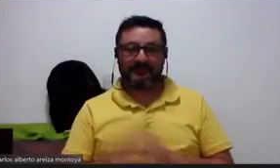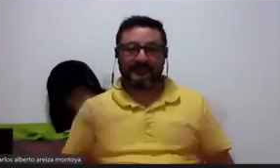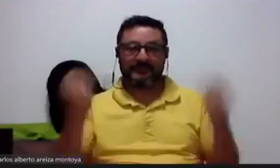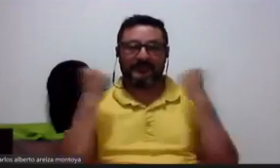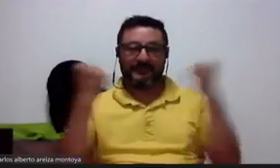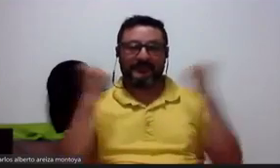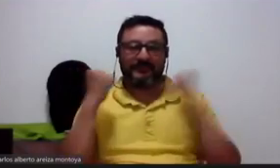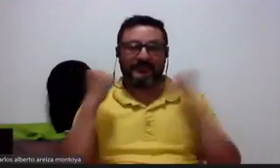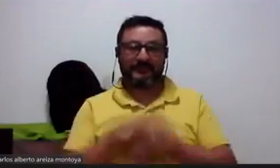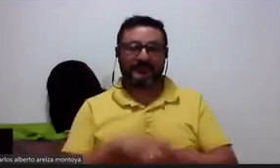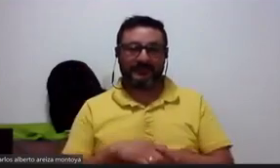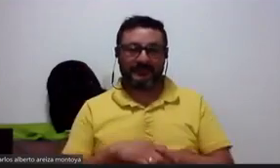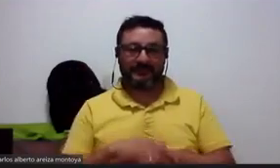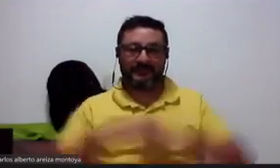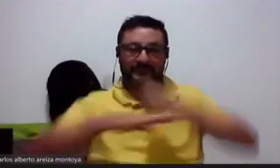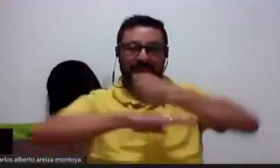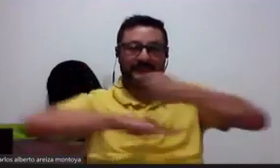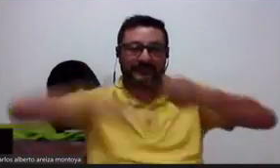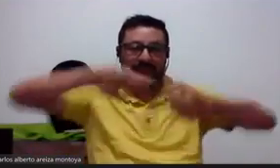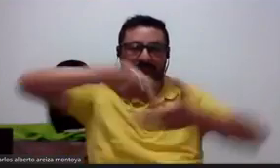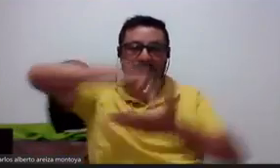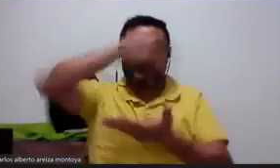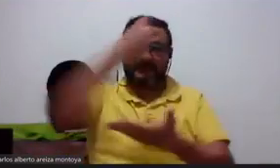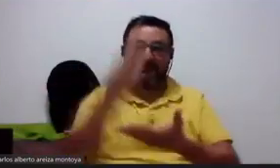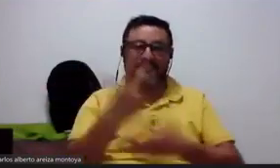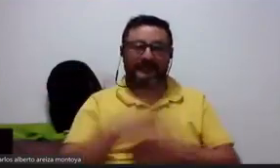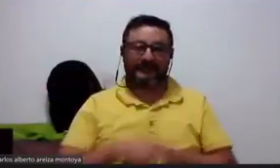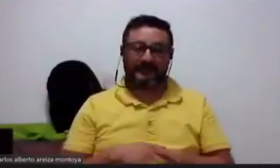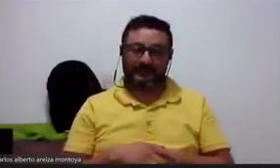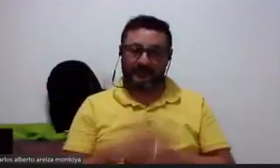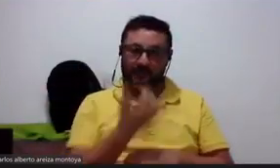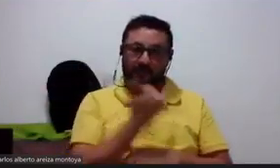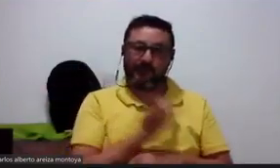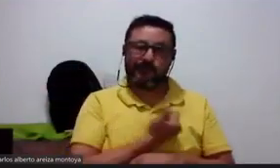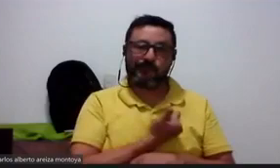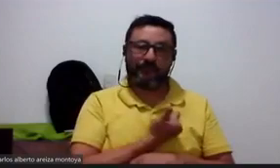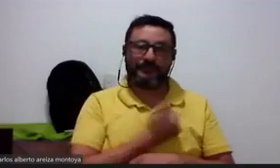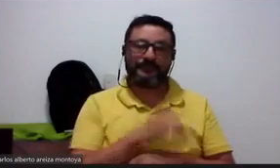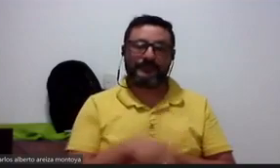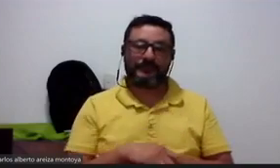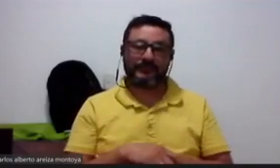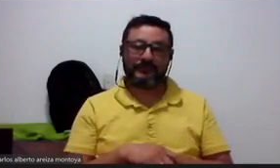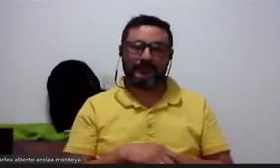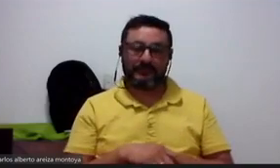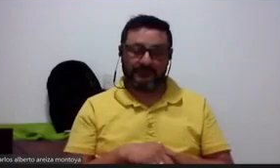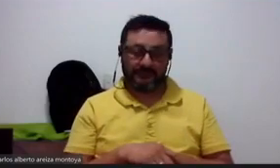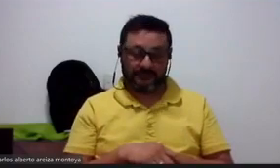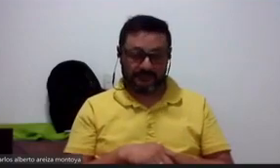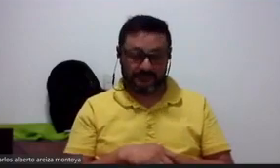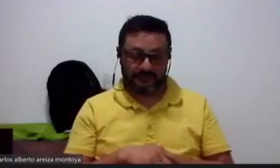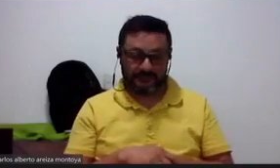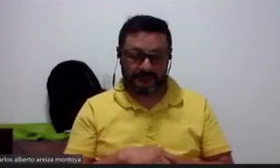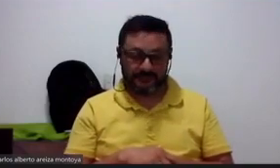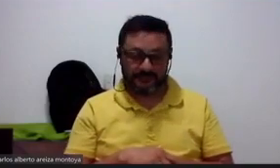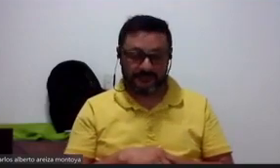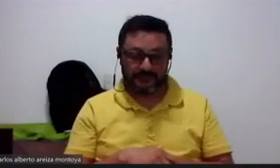deporte base, y dentro de tu entrenamiento habitual tienes que hacer